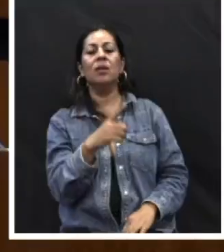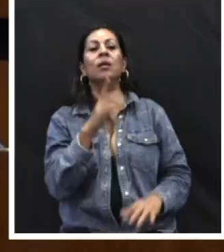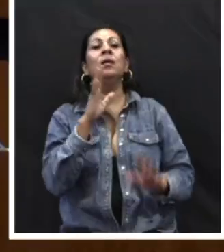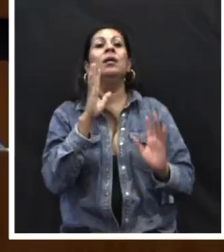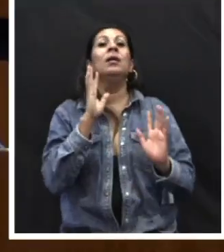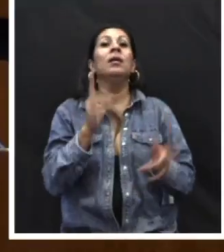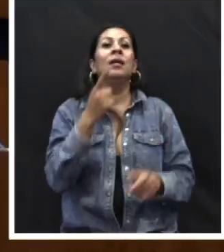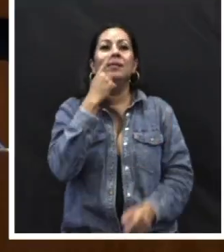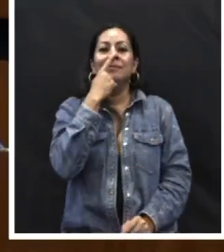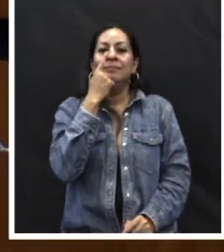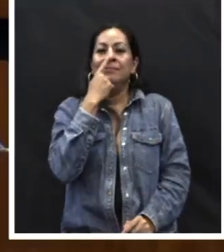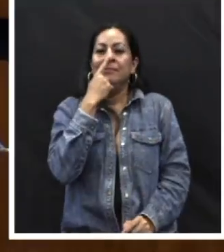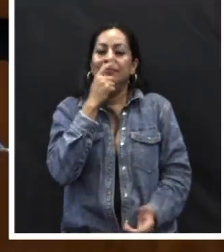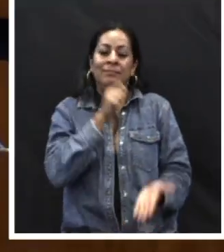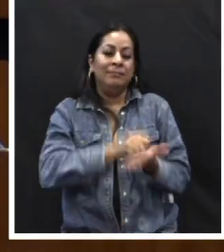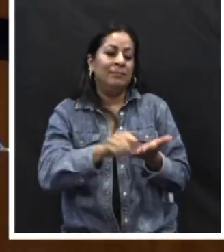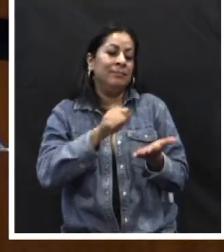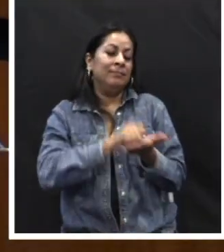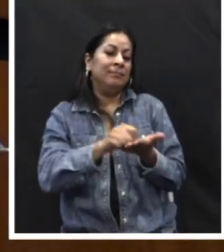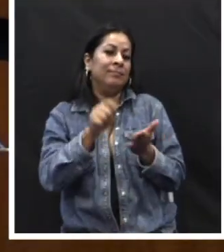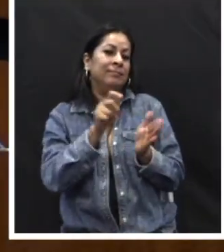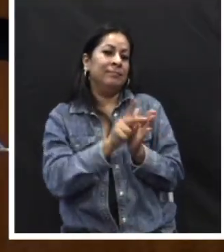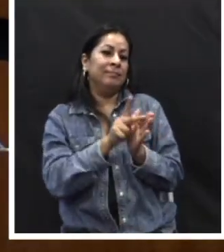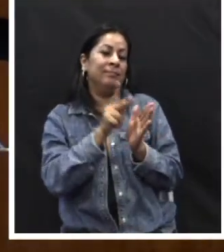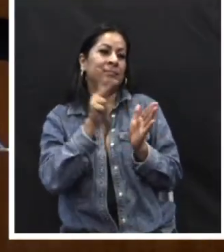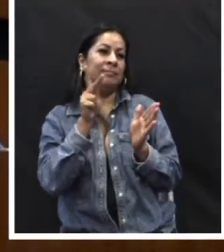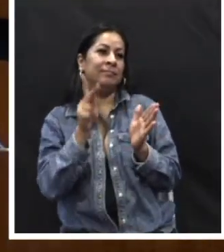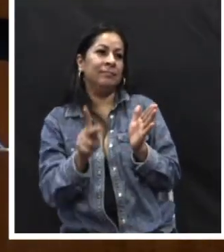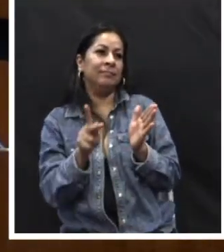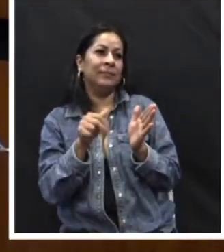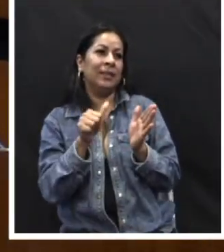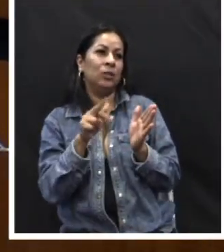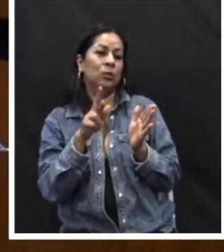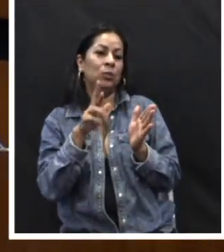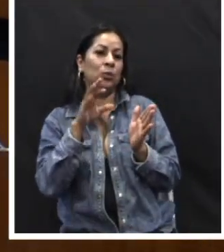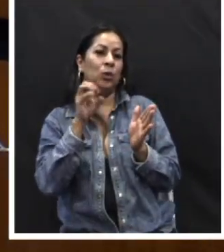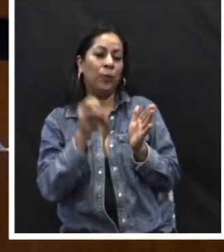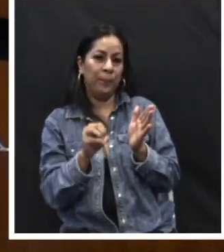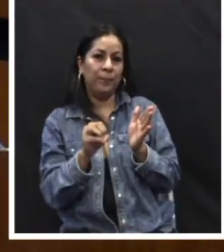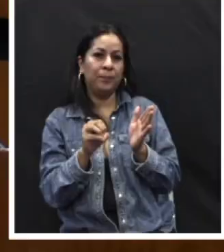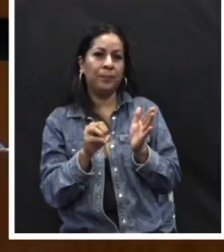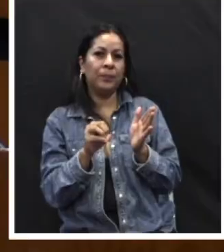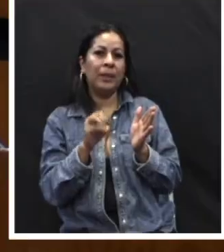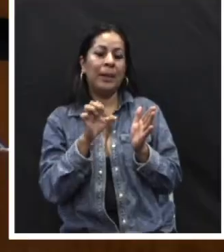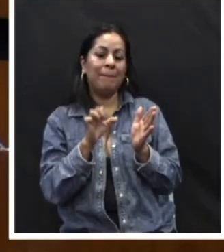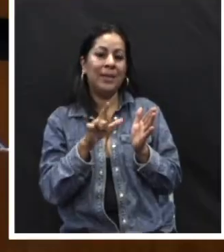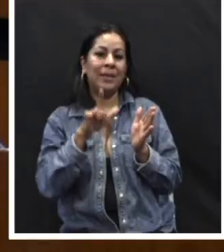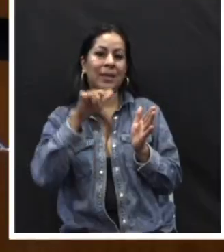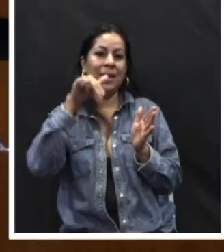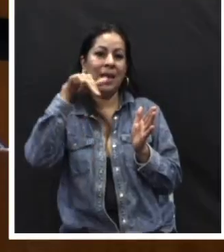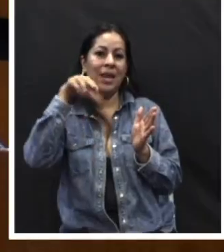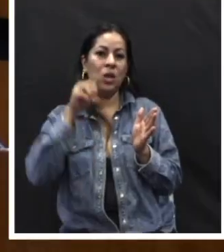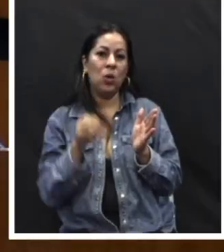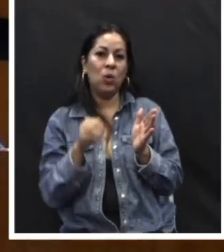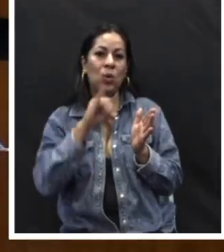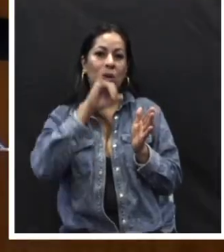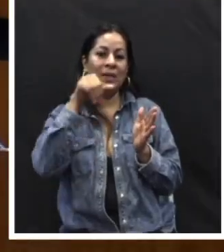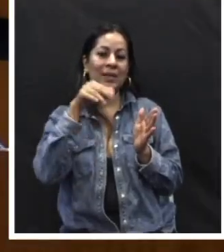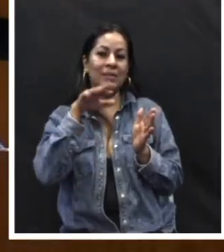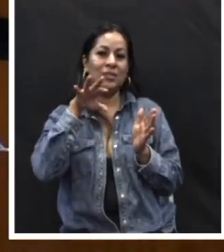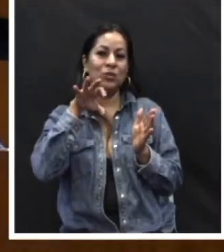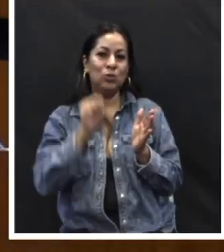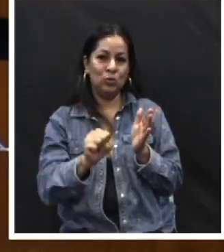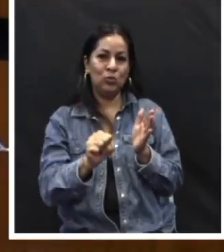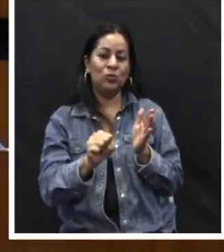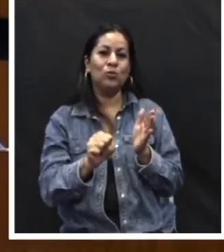ya huele, como bien escribieron los periodistas Arturo de Dios Palma, Emiliano Tizapa y Jesús